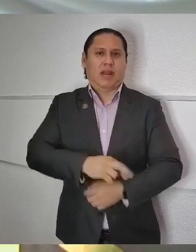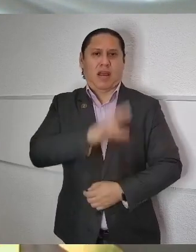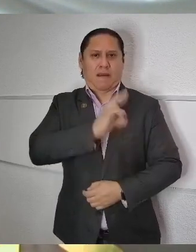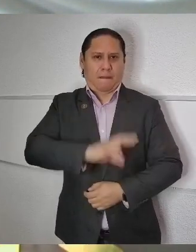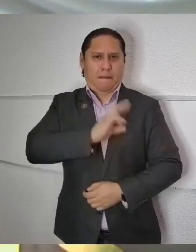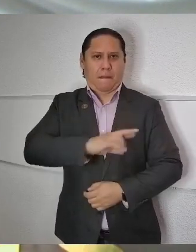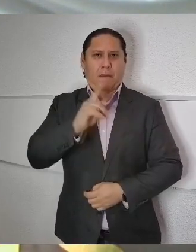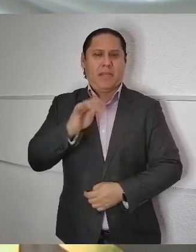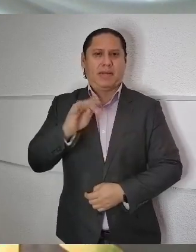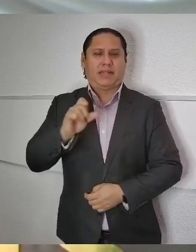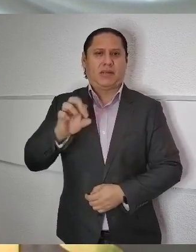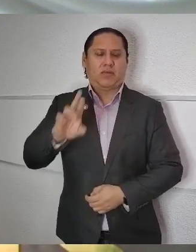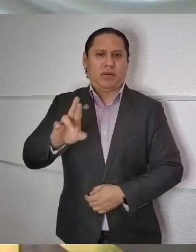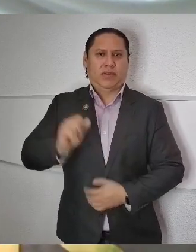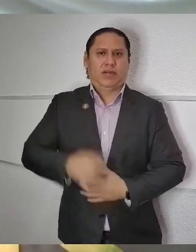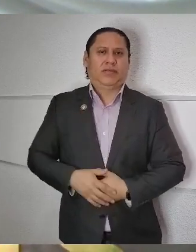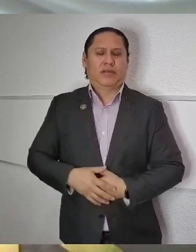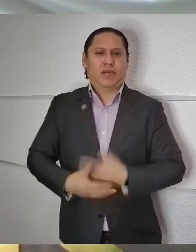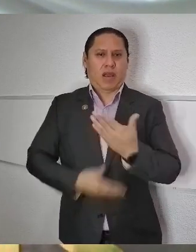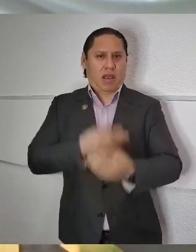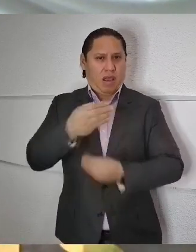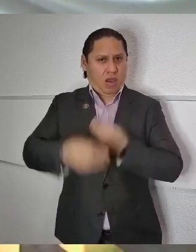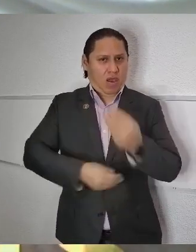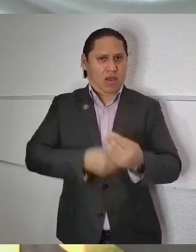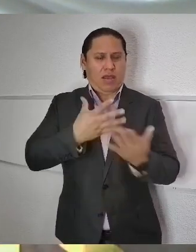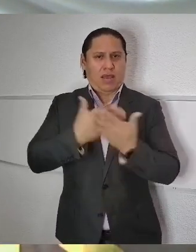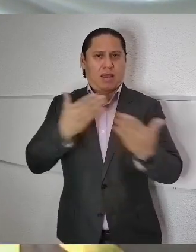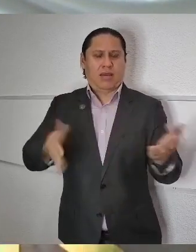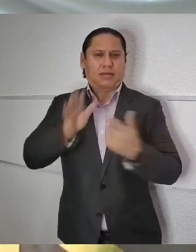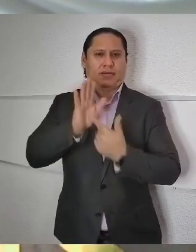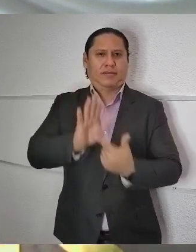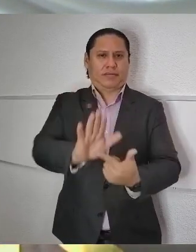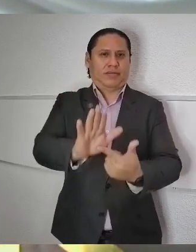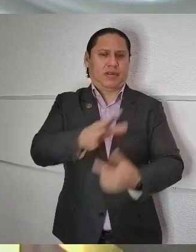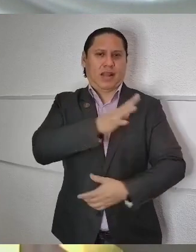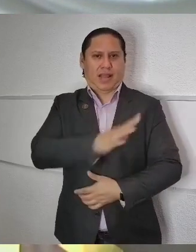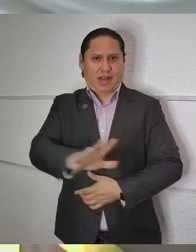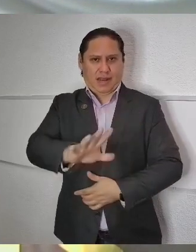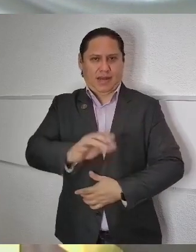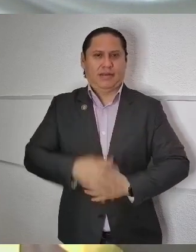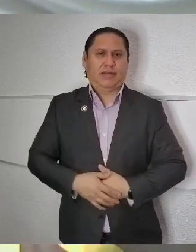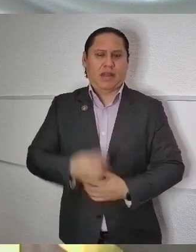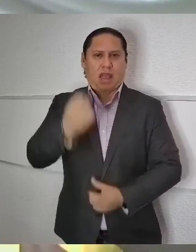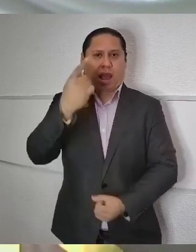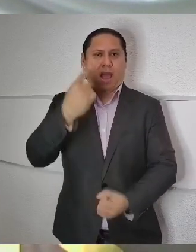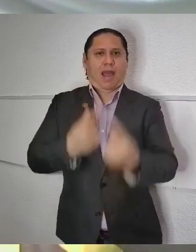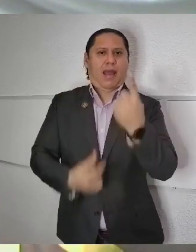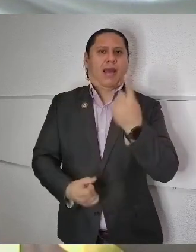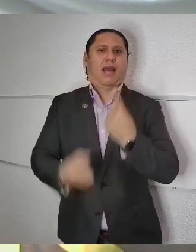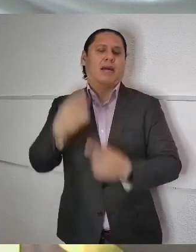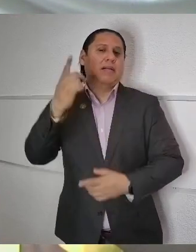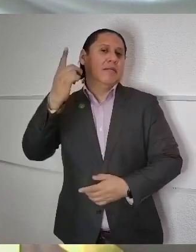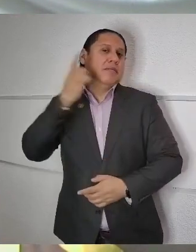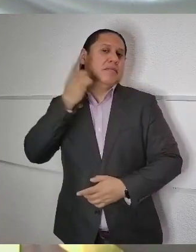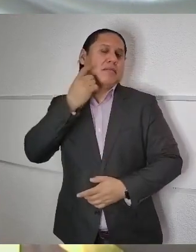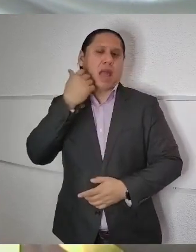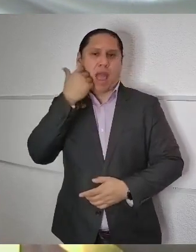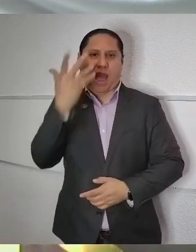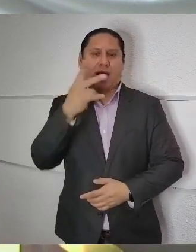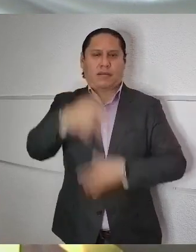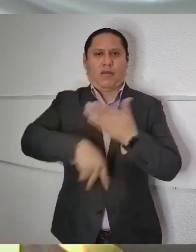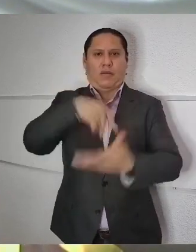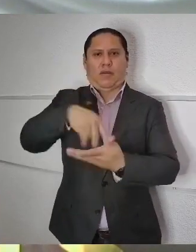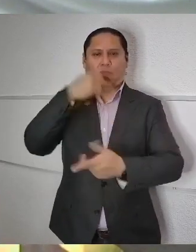lo particular. Está a discusión el dictamen presentado en lo general. Si alguna o alguno de los